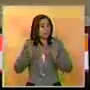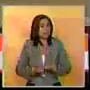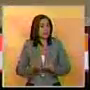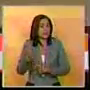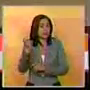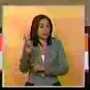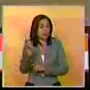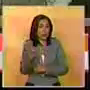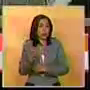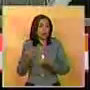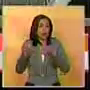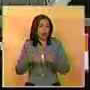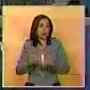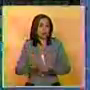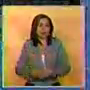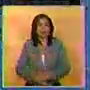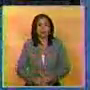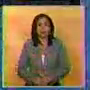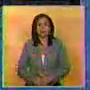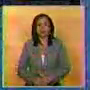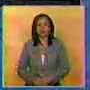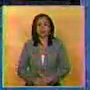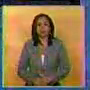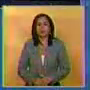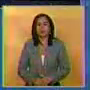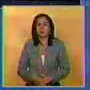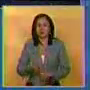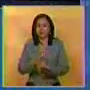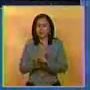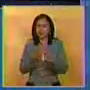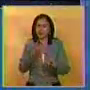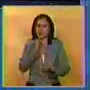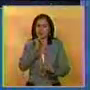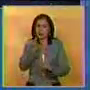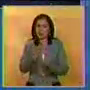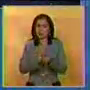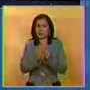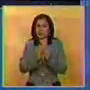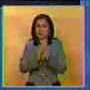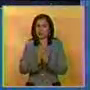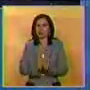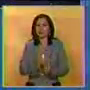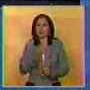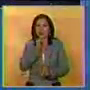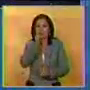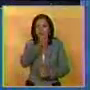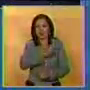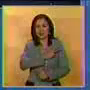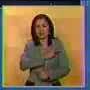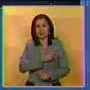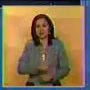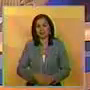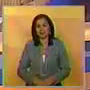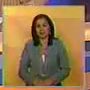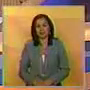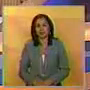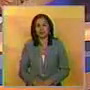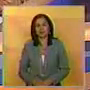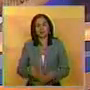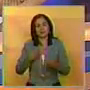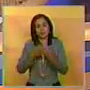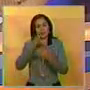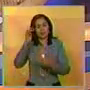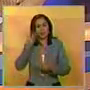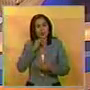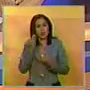para llegar a un acuerdo. Bien, y de esta manera ponemos punto final a la información deportiva en Noticiero Venevisión.